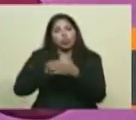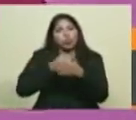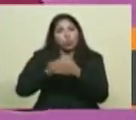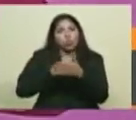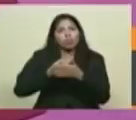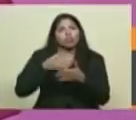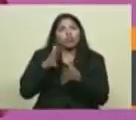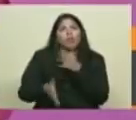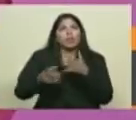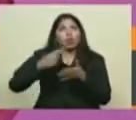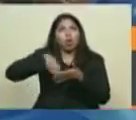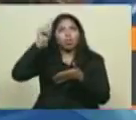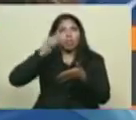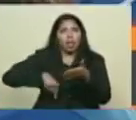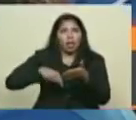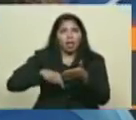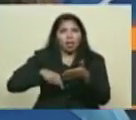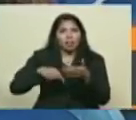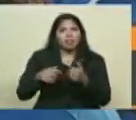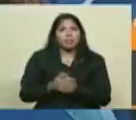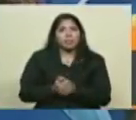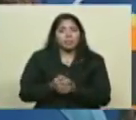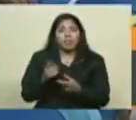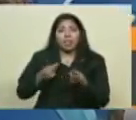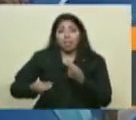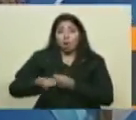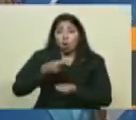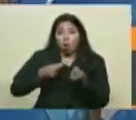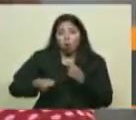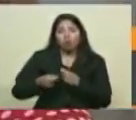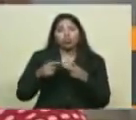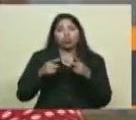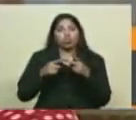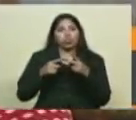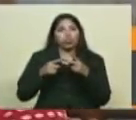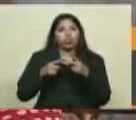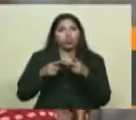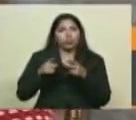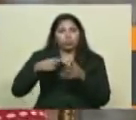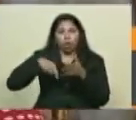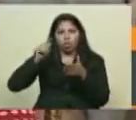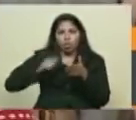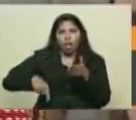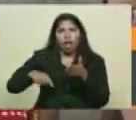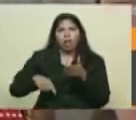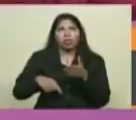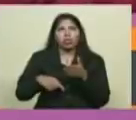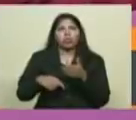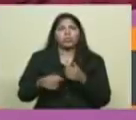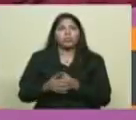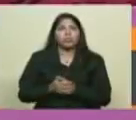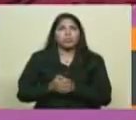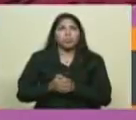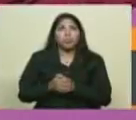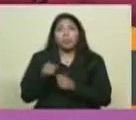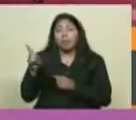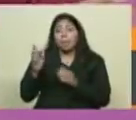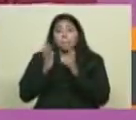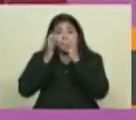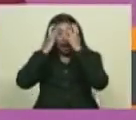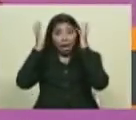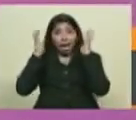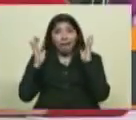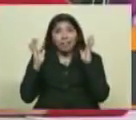contratación colectiva, talleres de negociación, talleres de sindicalismo revolucionario y clasista. Y María León era una